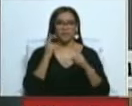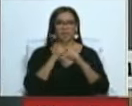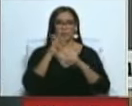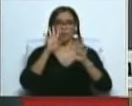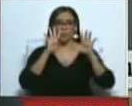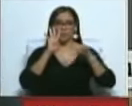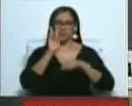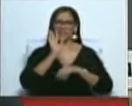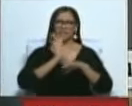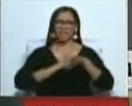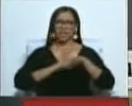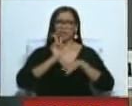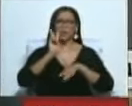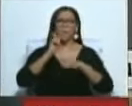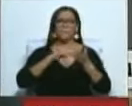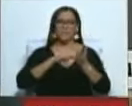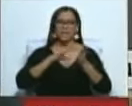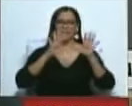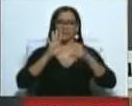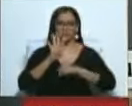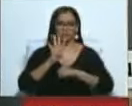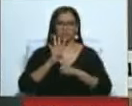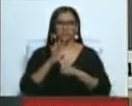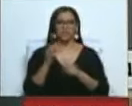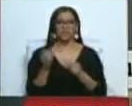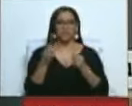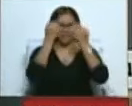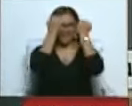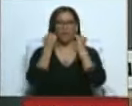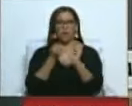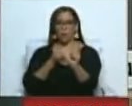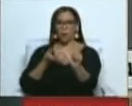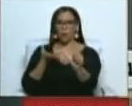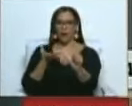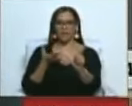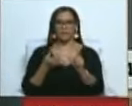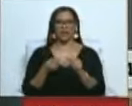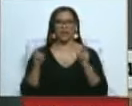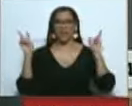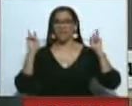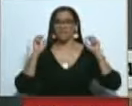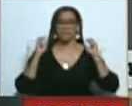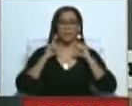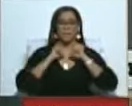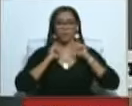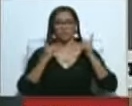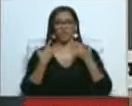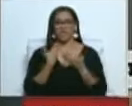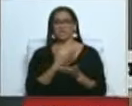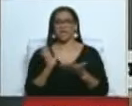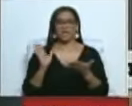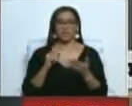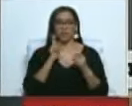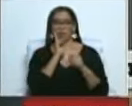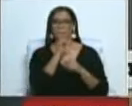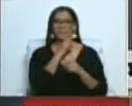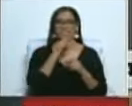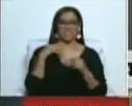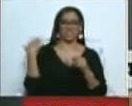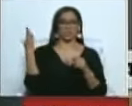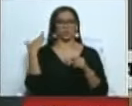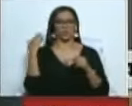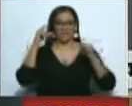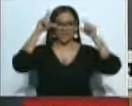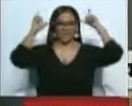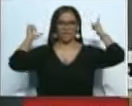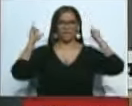adelante. Desde la guarimba del 2014, la famosa salida de los apellidos, del Ledesma, de